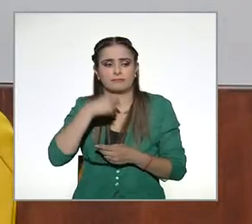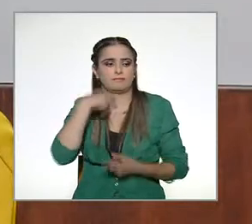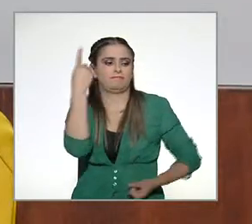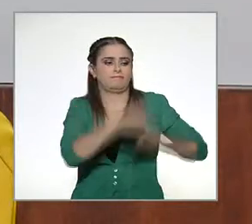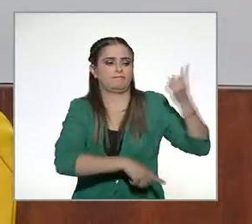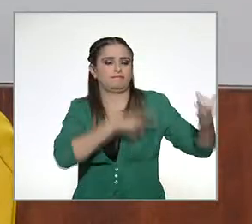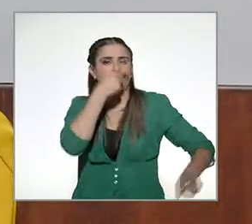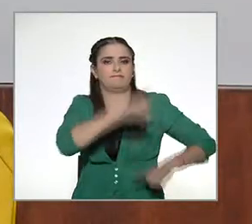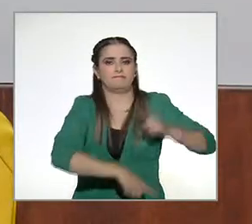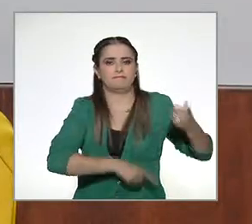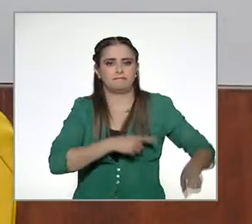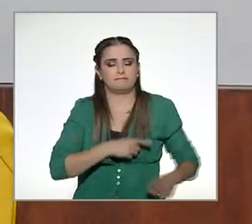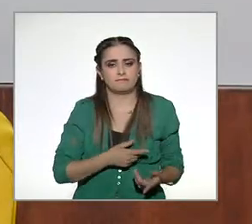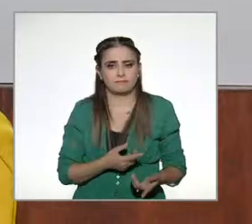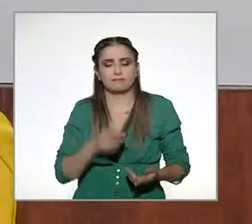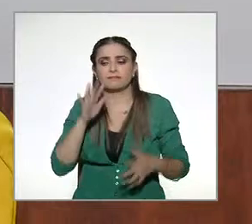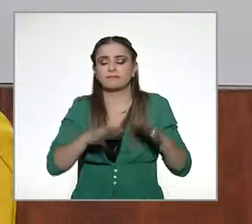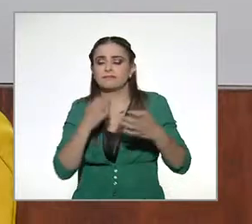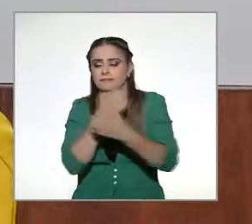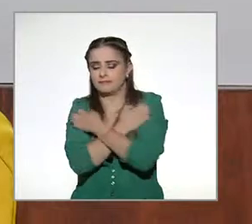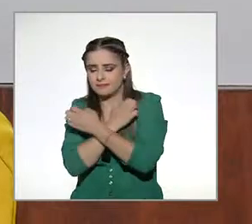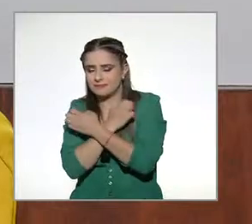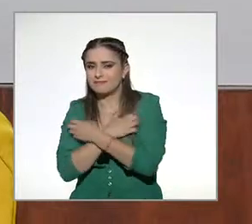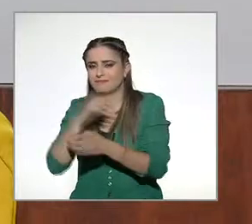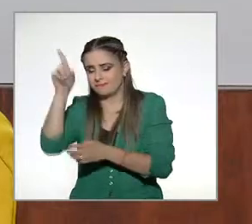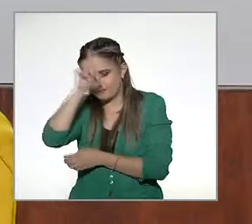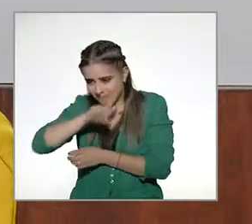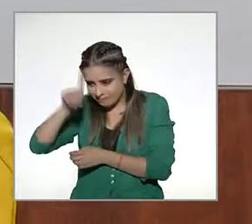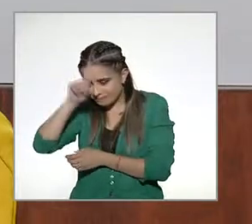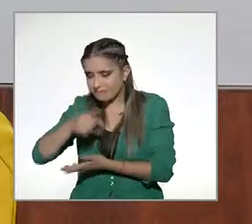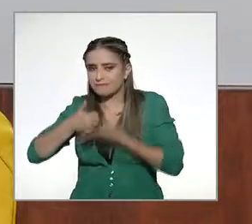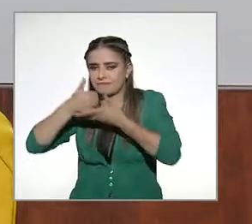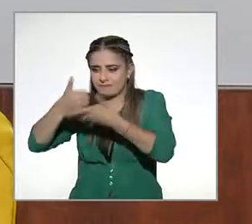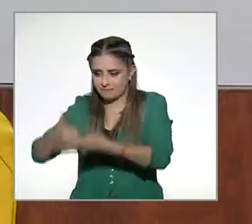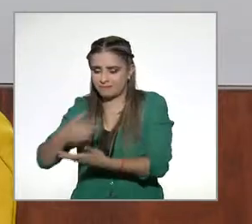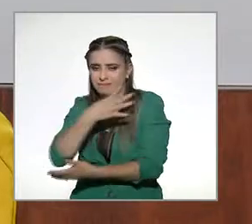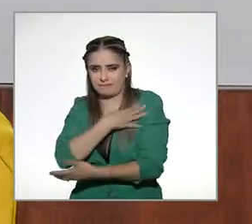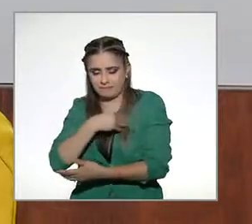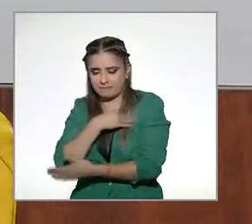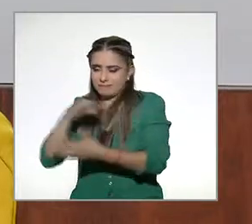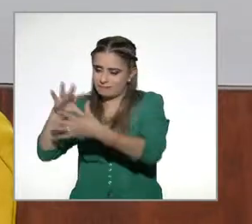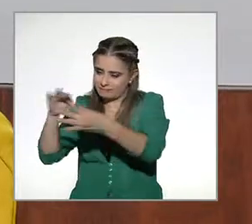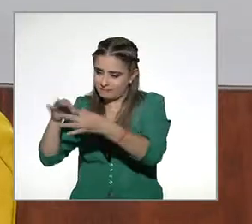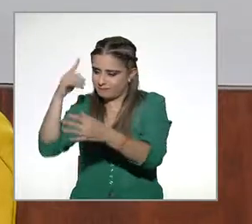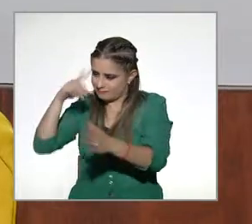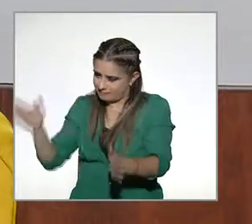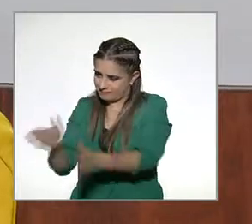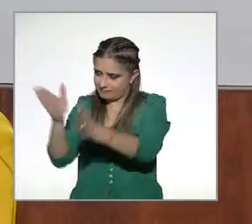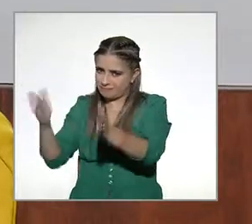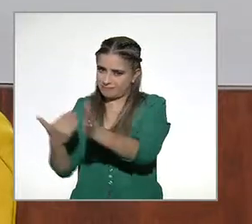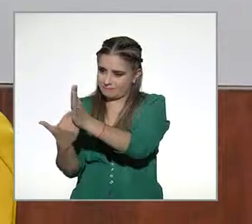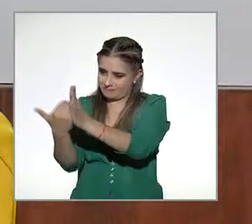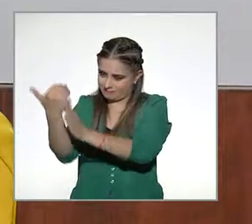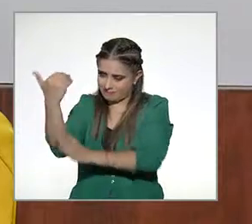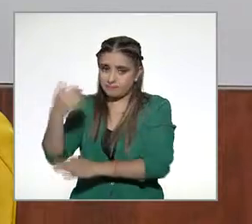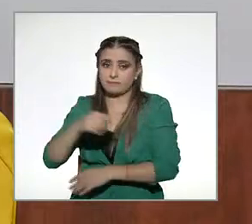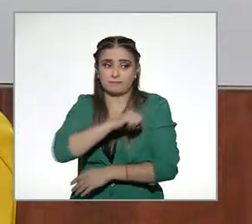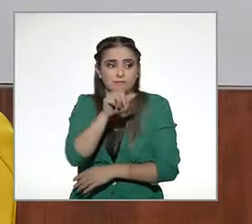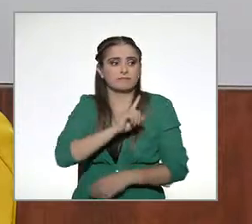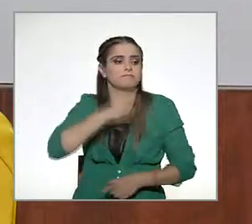educa para orientar, para ayudar a que los hijos se desenvuelvan en el mundo, sino que uno está